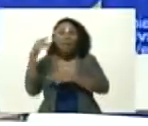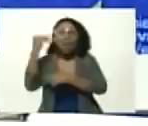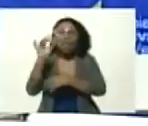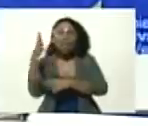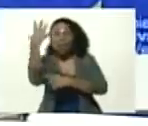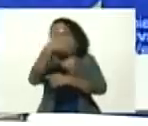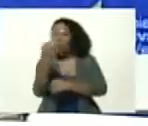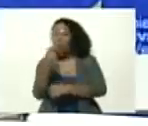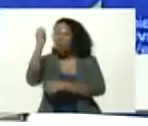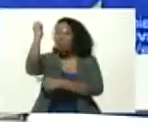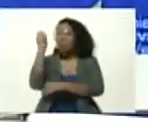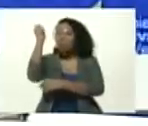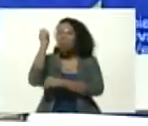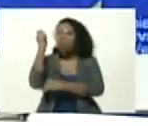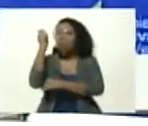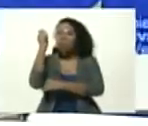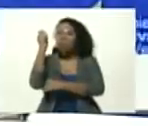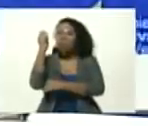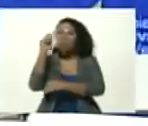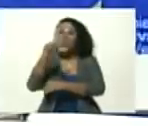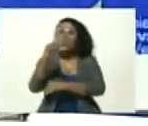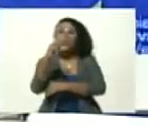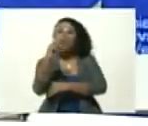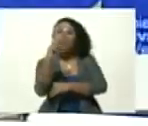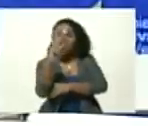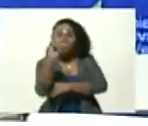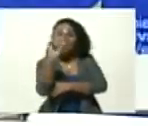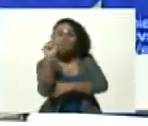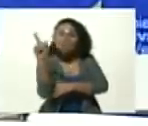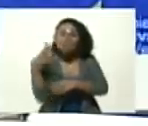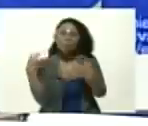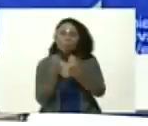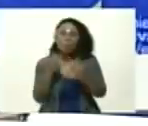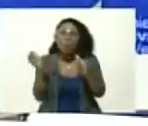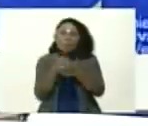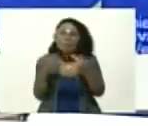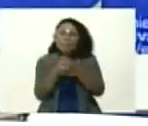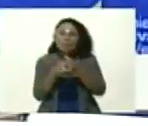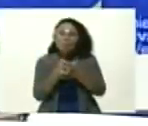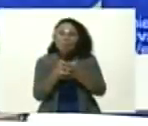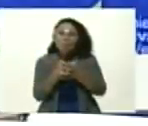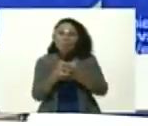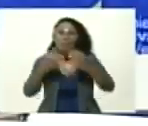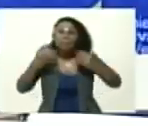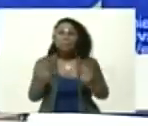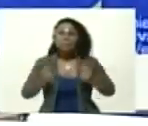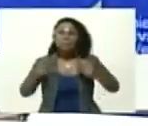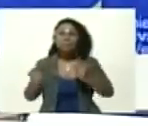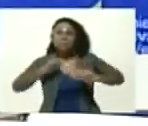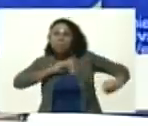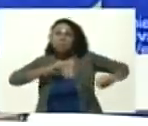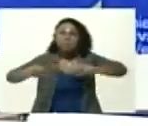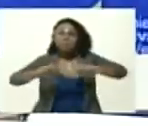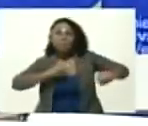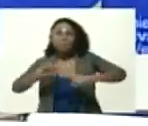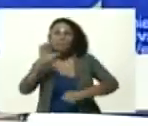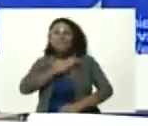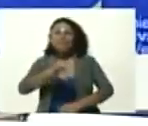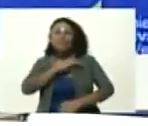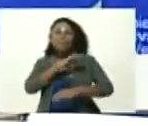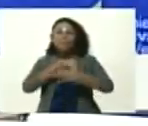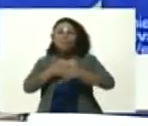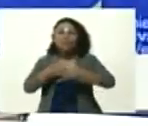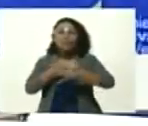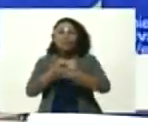joven diputado, Luis José Marcano, junto al equipo, activando. Señor